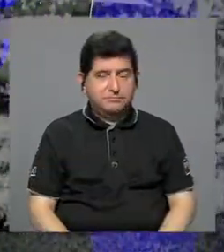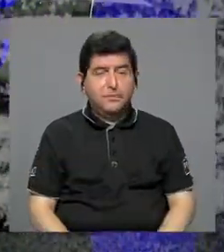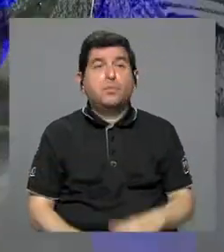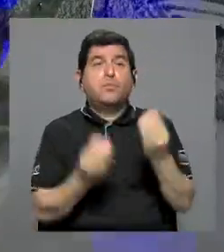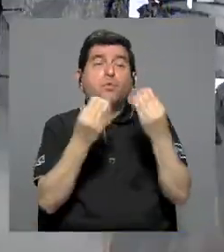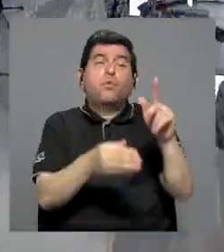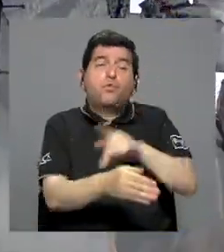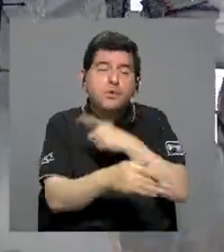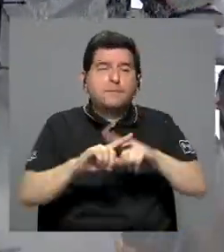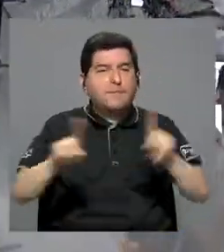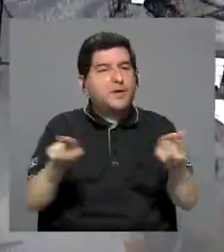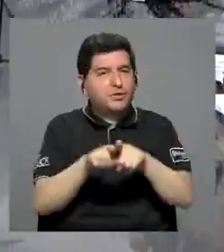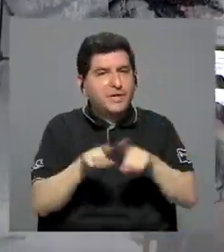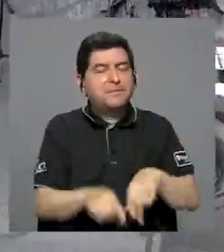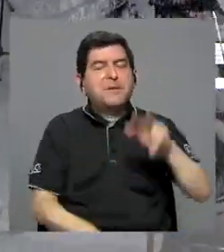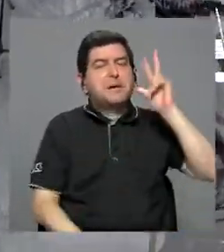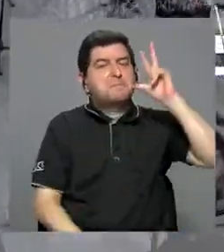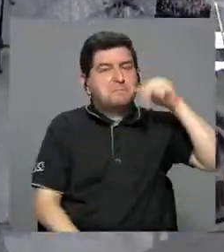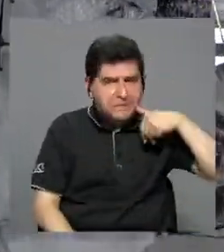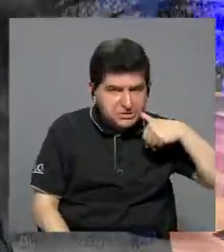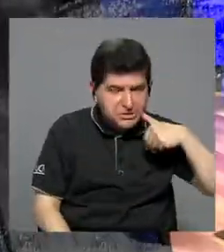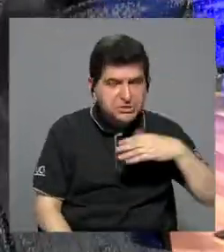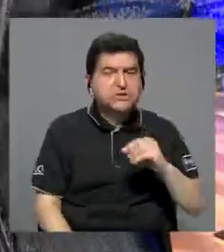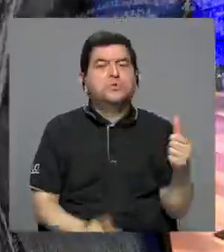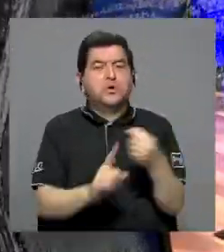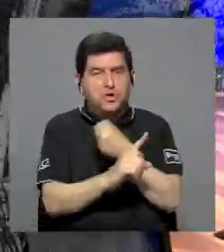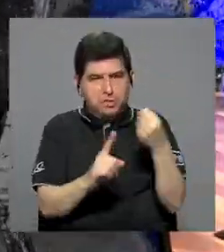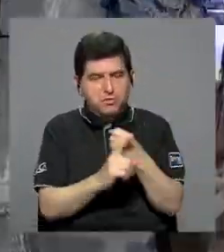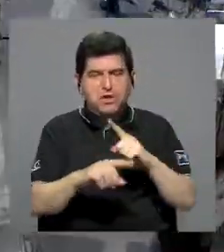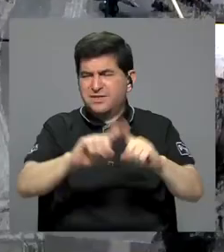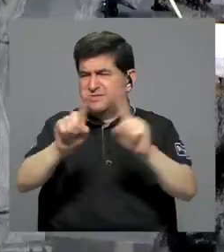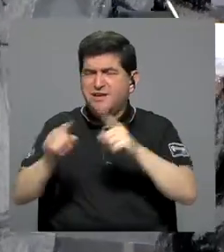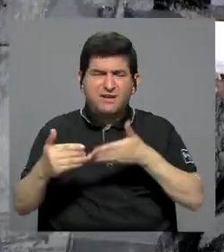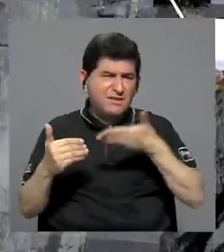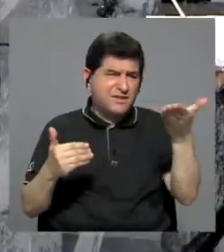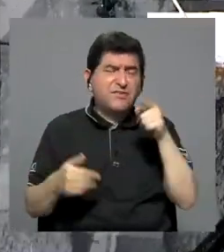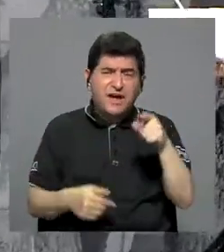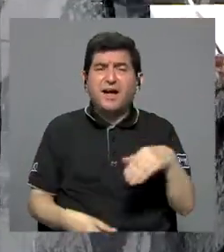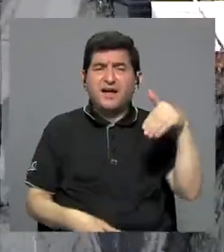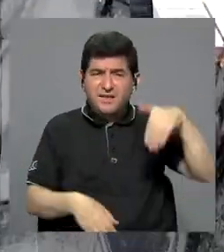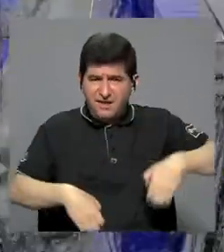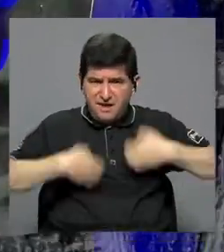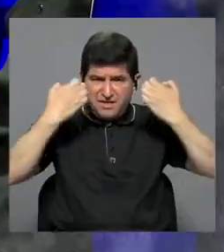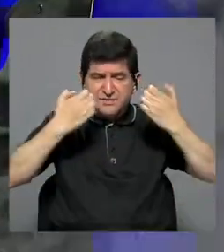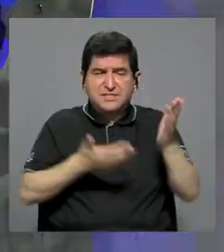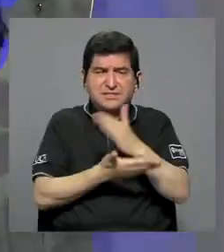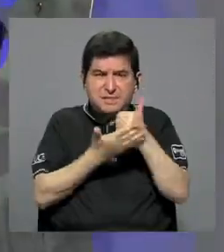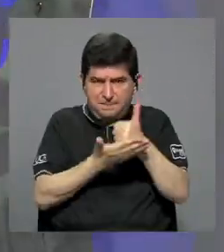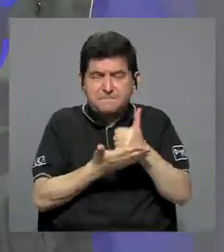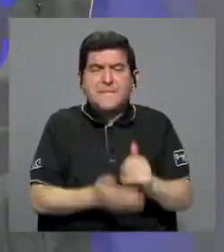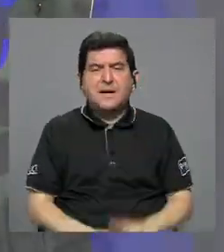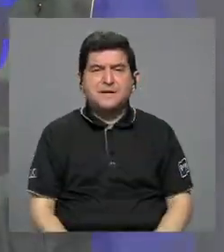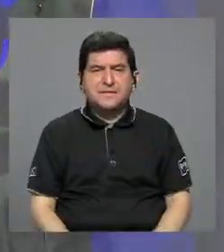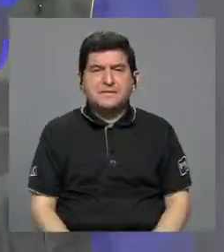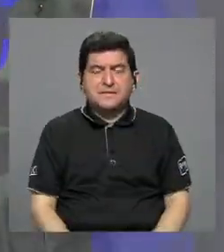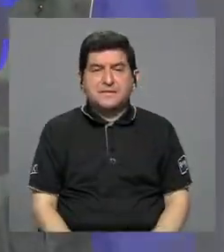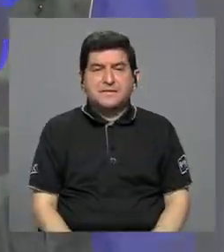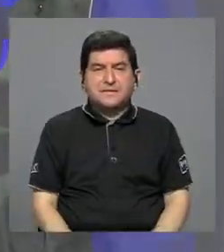bueno, están llenas de poesía y todo esto, pero también están llenas de machismo y de violencias y otro montón de cosas que están ahí, que son parte